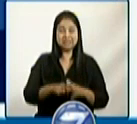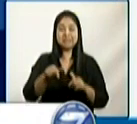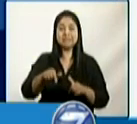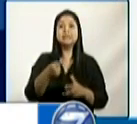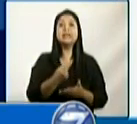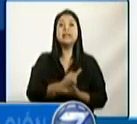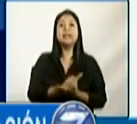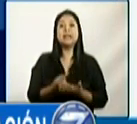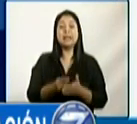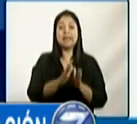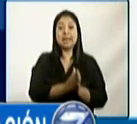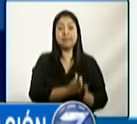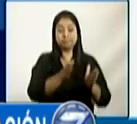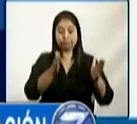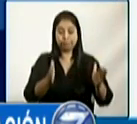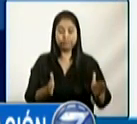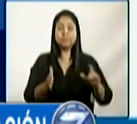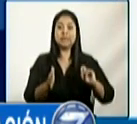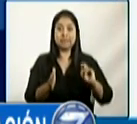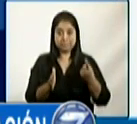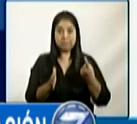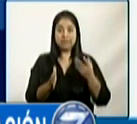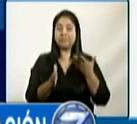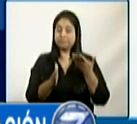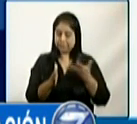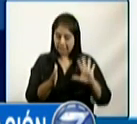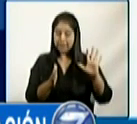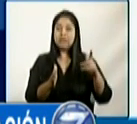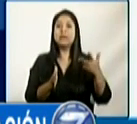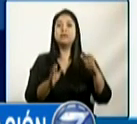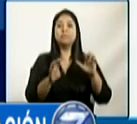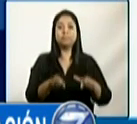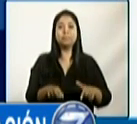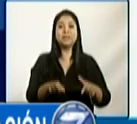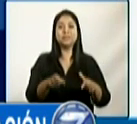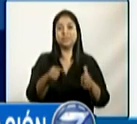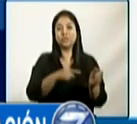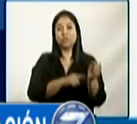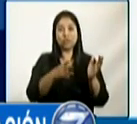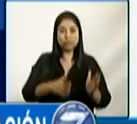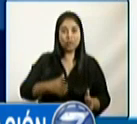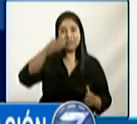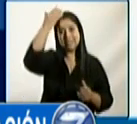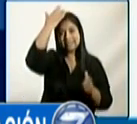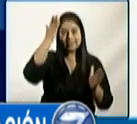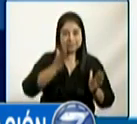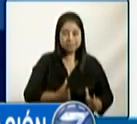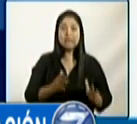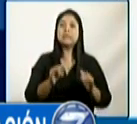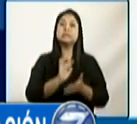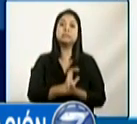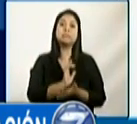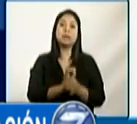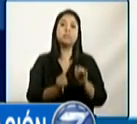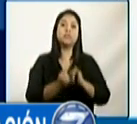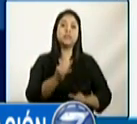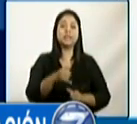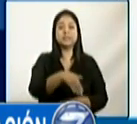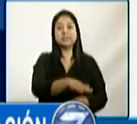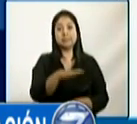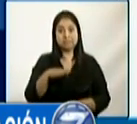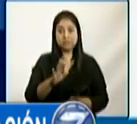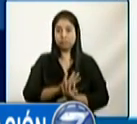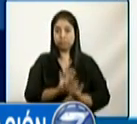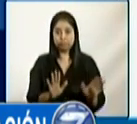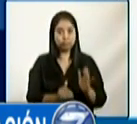primera fase del personal de salud, que esperamos que finalicemos en el mes de marzo.